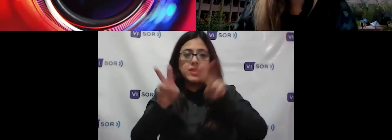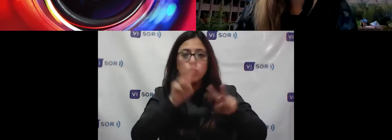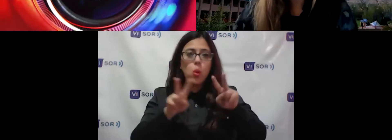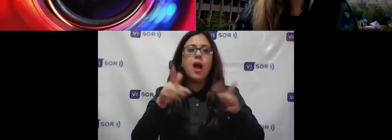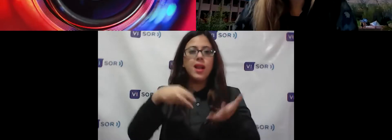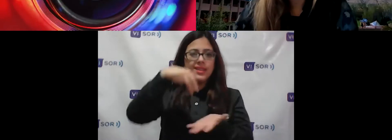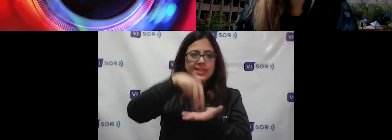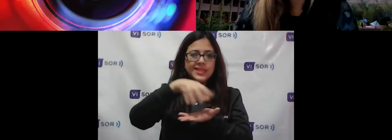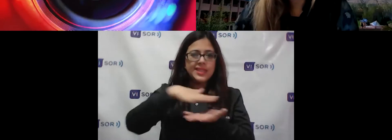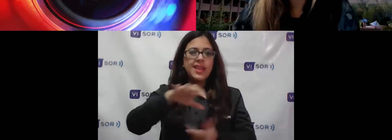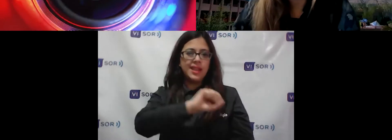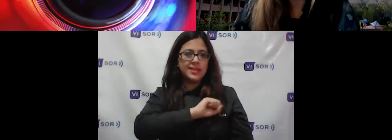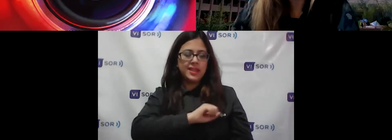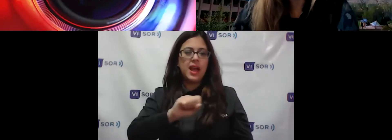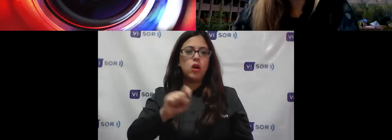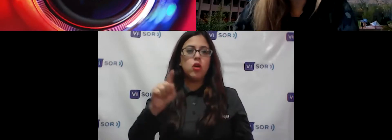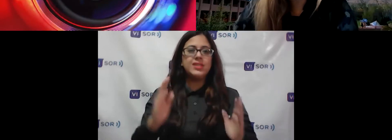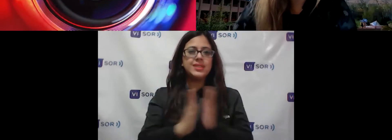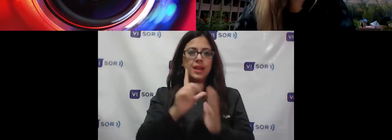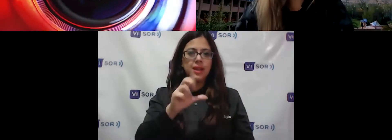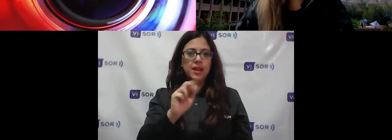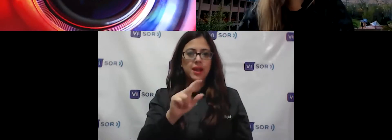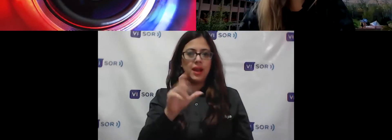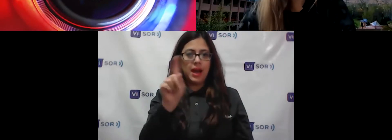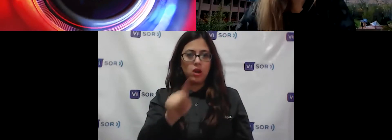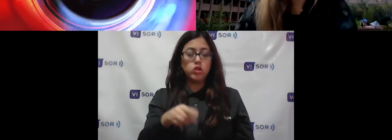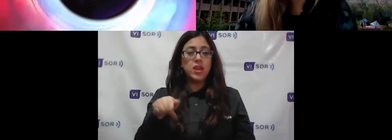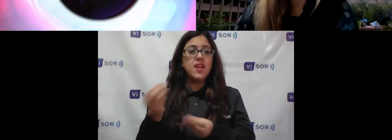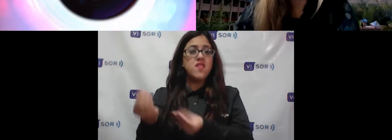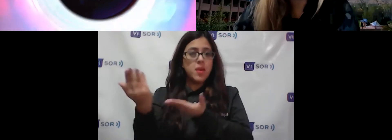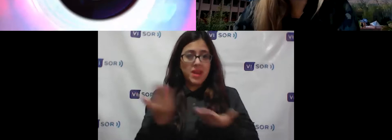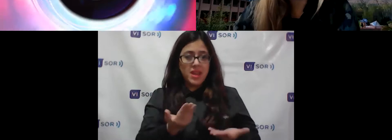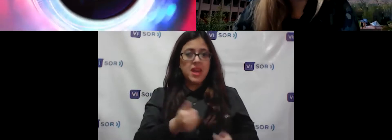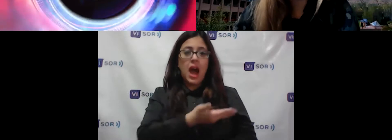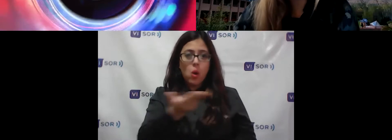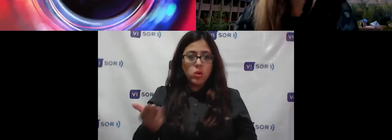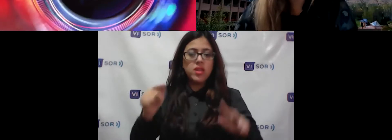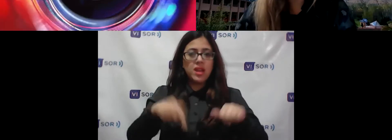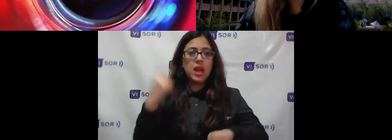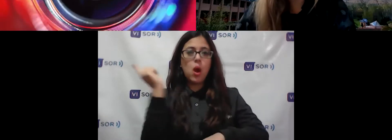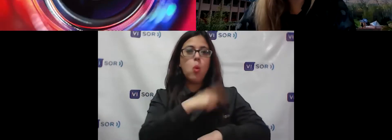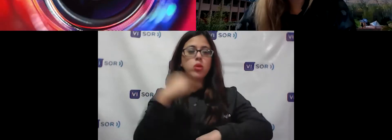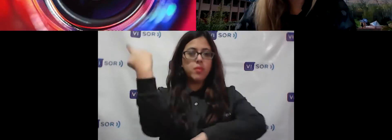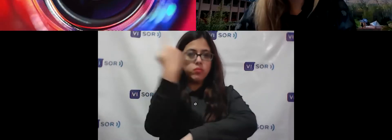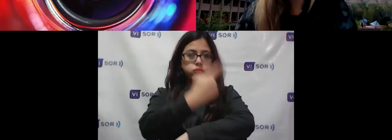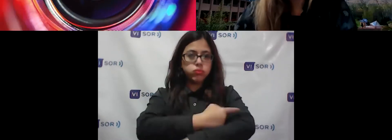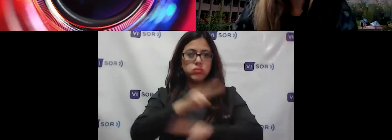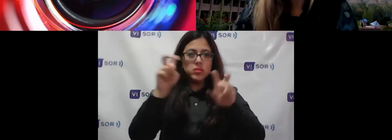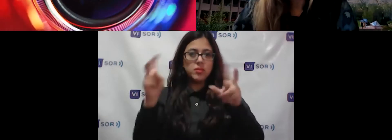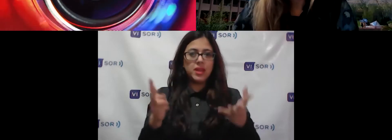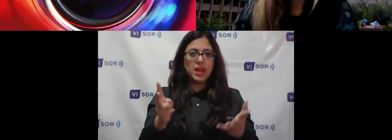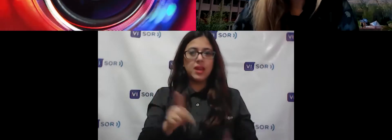dar el más cordial bienvenida en nuestra quinta y última jornada en 2021 contenidos que transforman